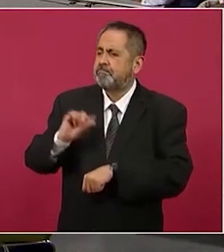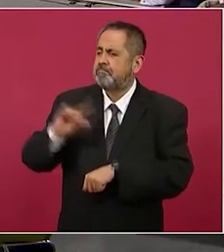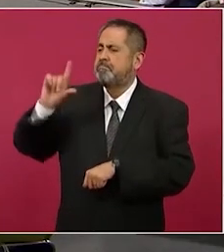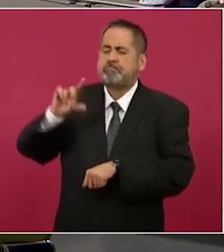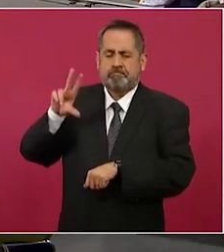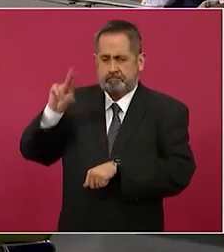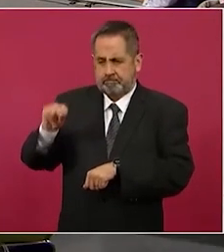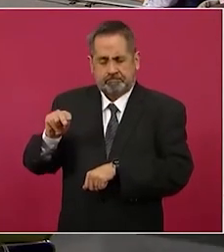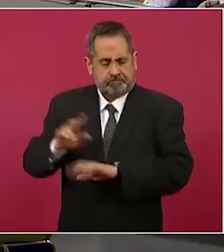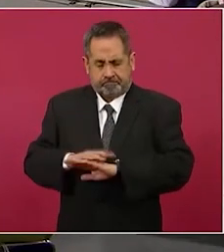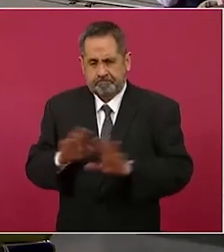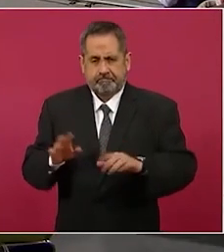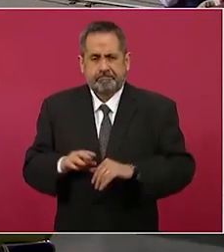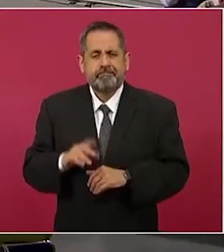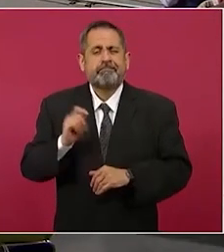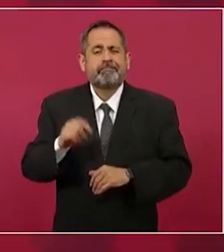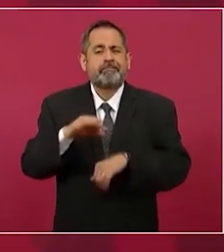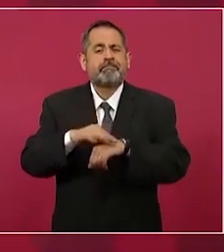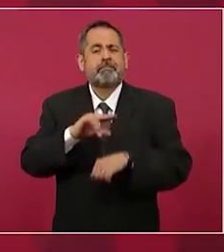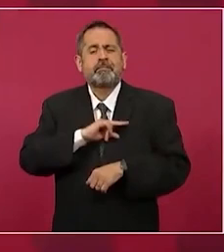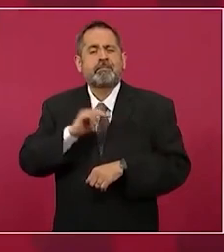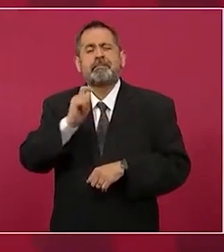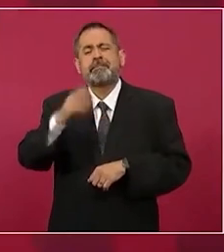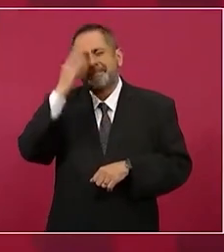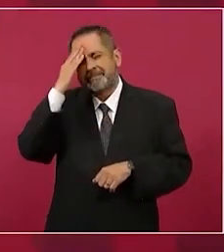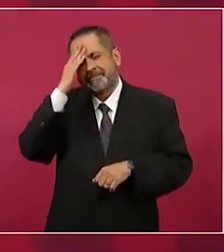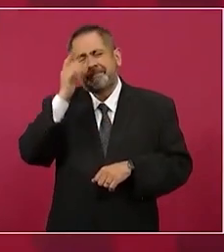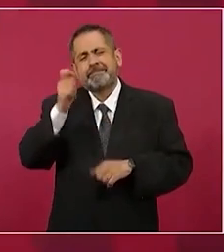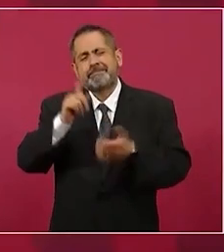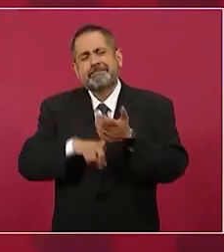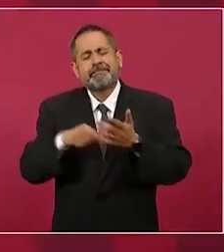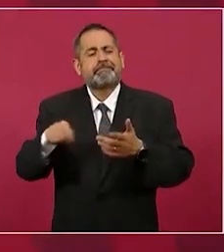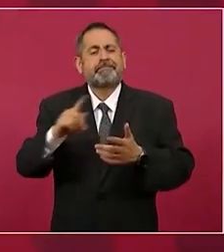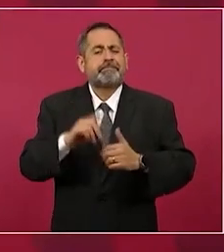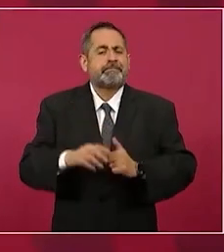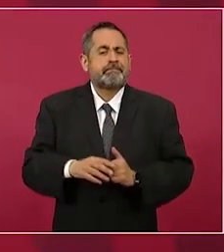¿Qué es el servicio médico especial para la gente?